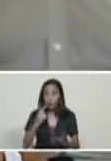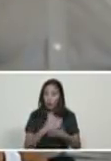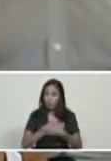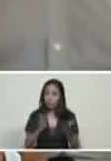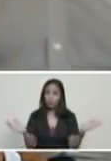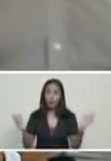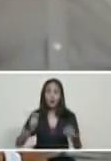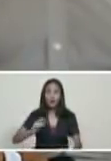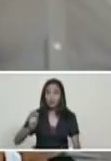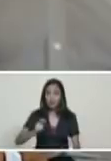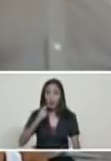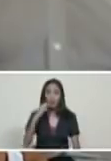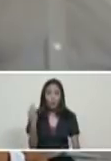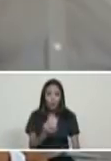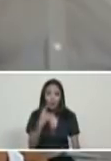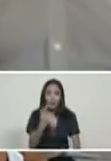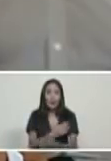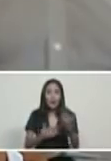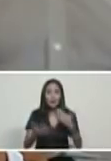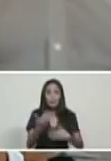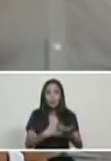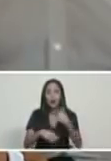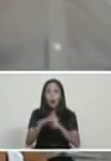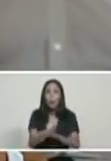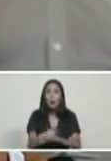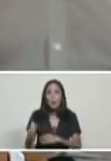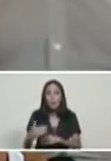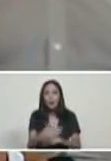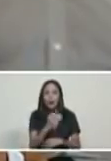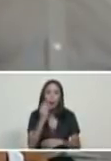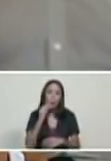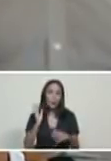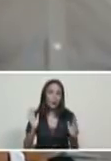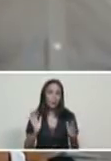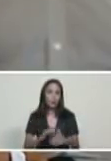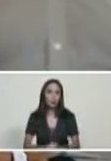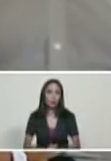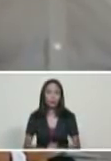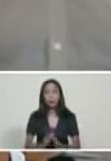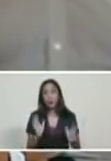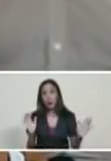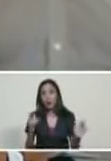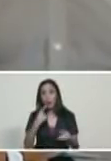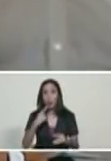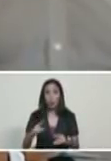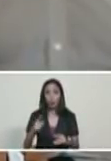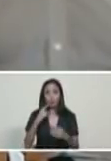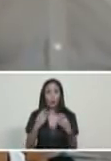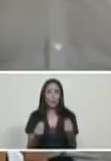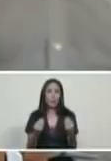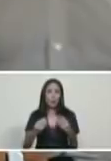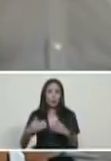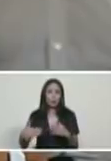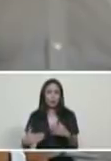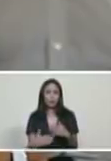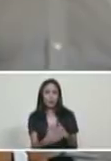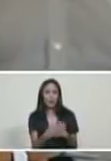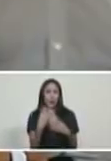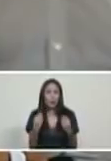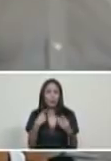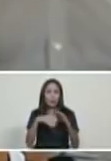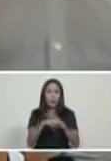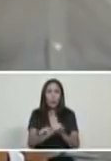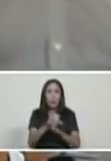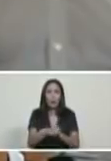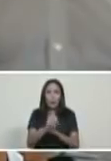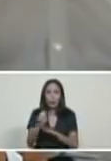necesitados de abrir nuevos escenarios para satisfacer esas necesidades. Y ellos, que son de los principales consumidores de flores del planeta, solo son capaces de producir